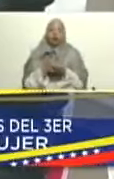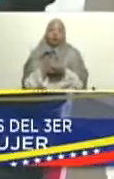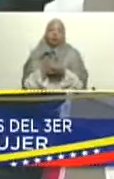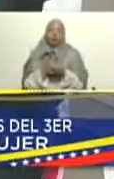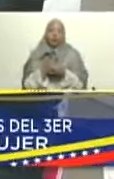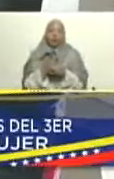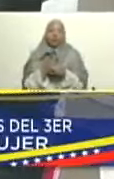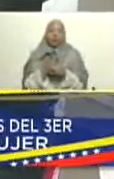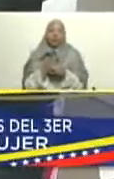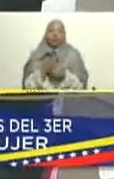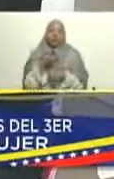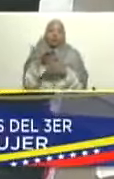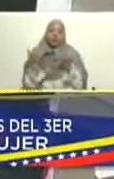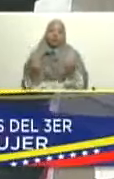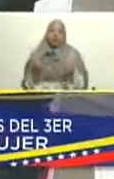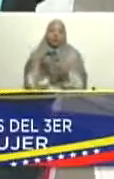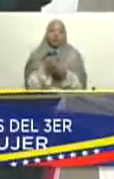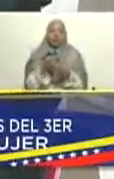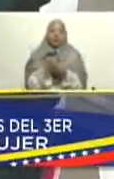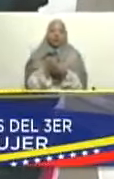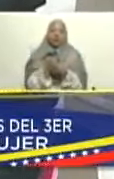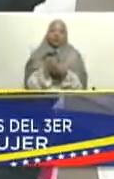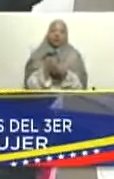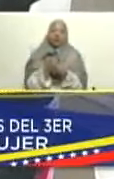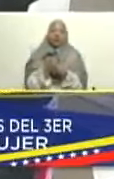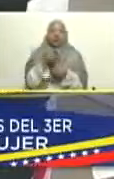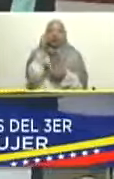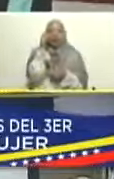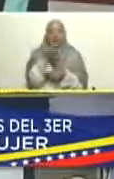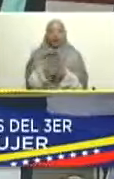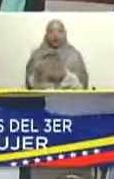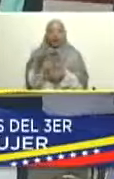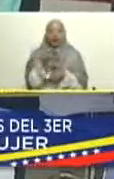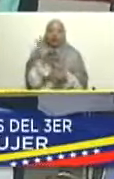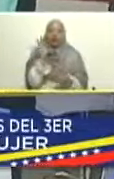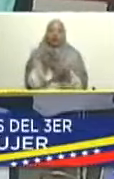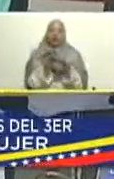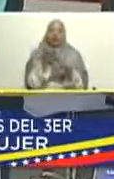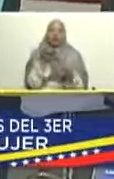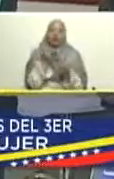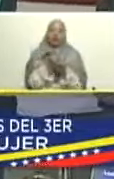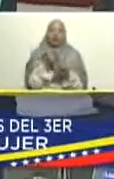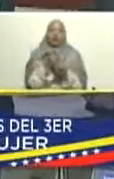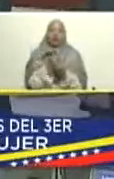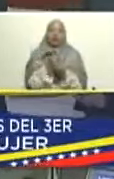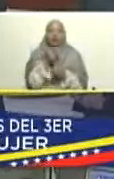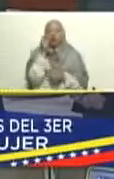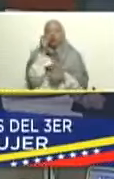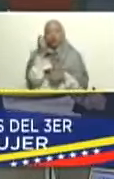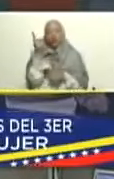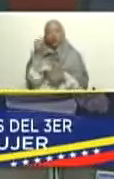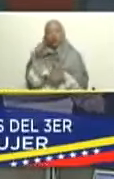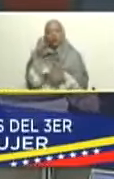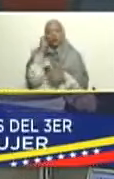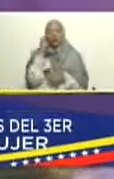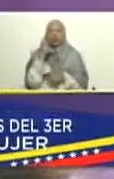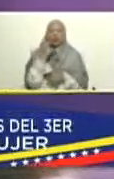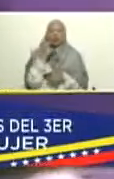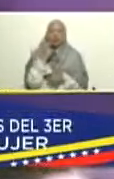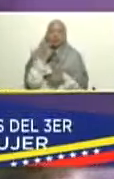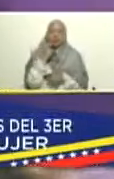particular. Quedaron enamorados. Y por supuesto hicimos degustaciones. Es exquisito, déjame decirte. Sí. ¿Ah? Cacao barloventeño